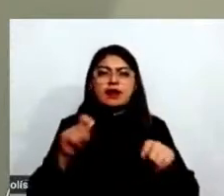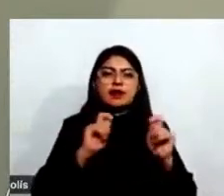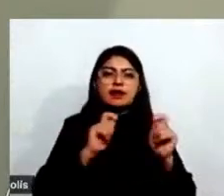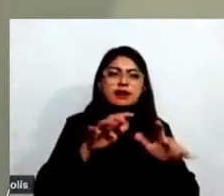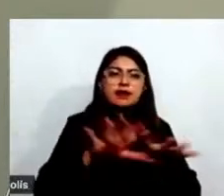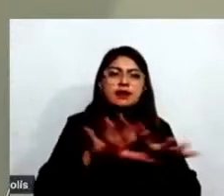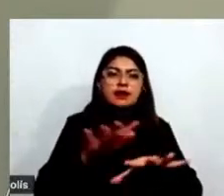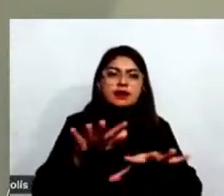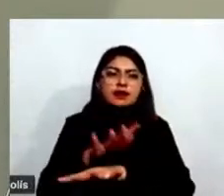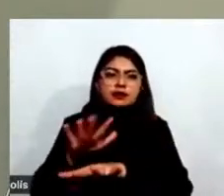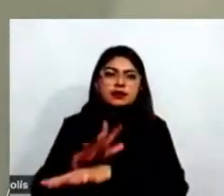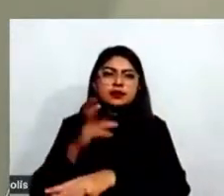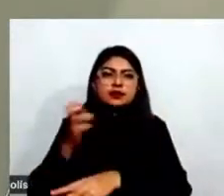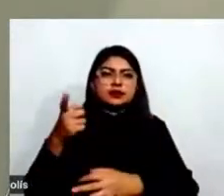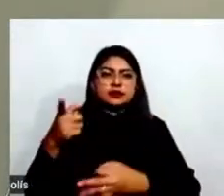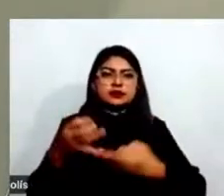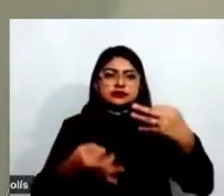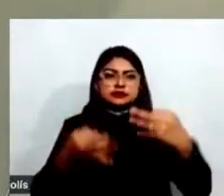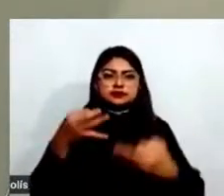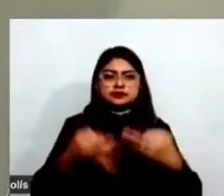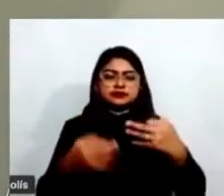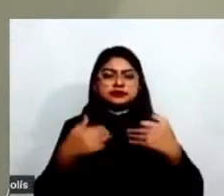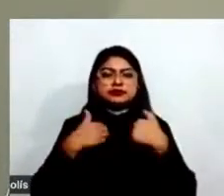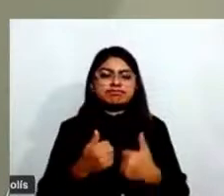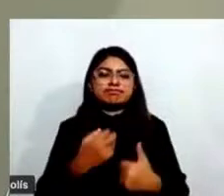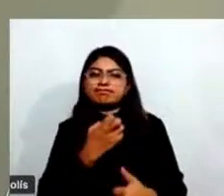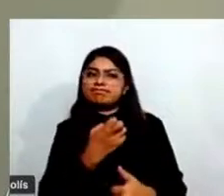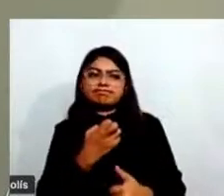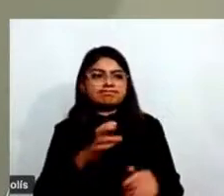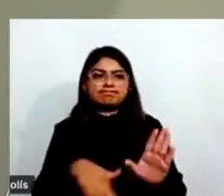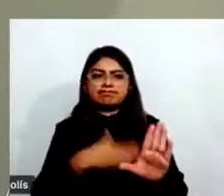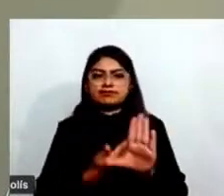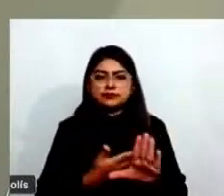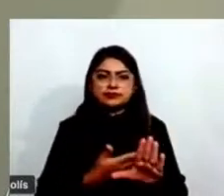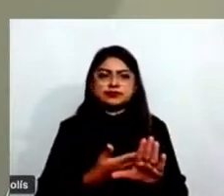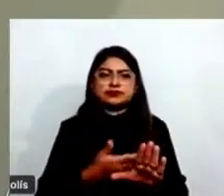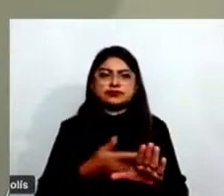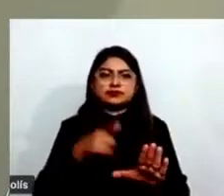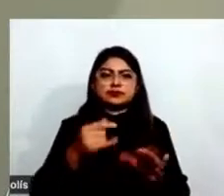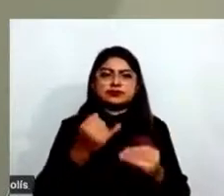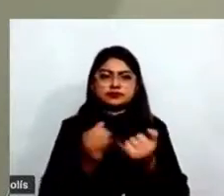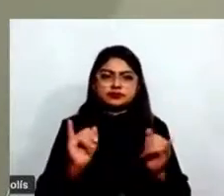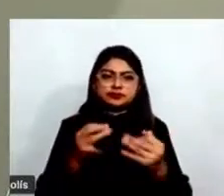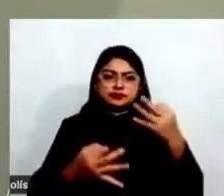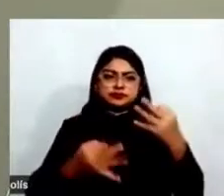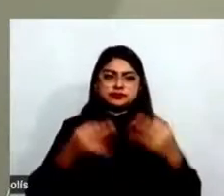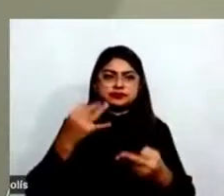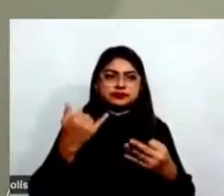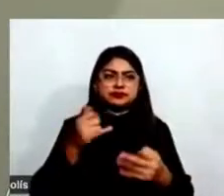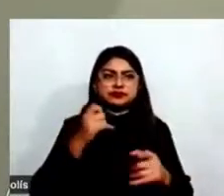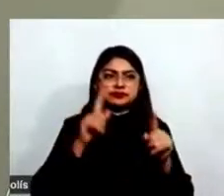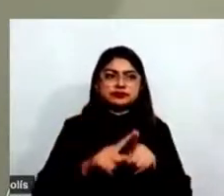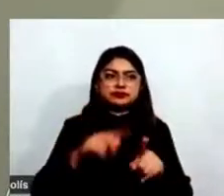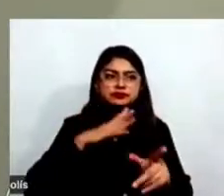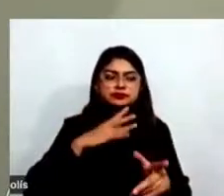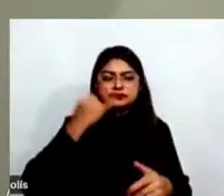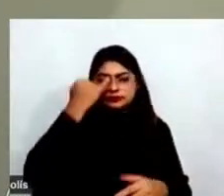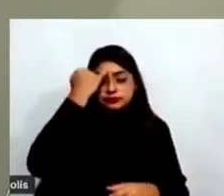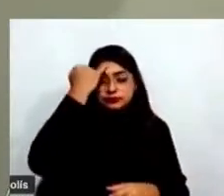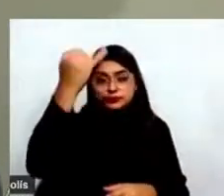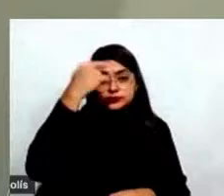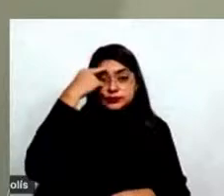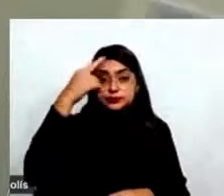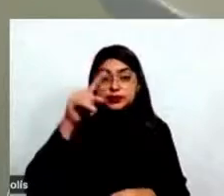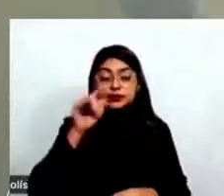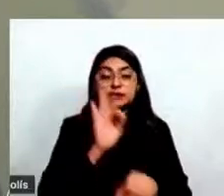que no, que esto también mina la independencia judicial y que un poco también está la idea esa de defender a los jueces contra esas